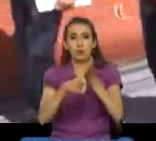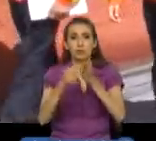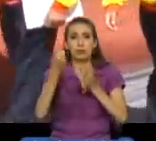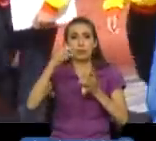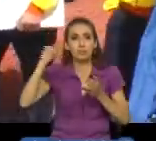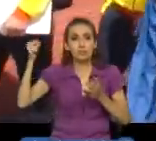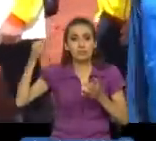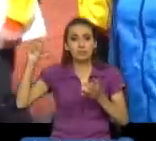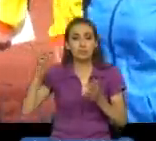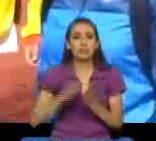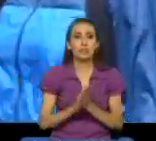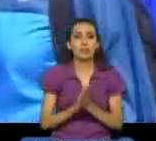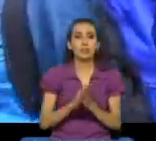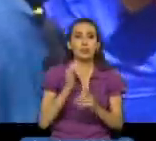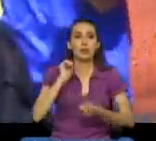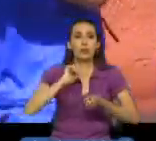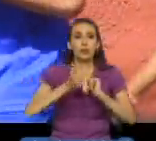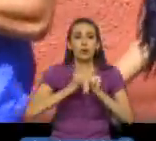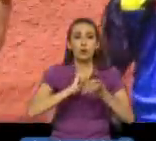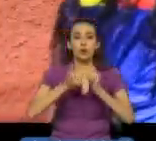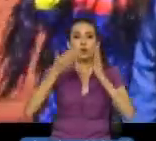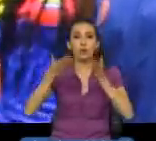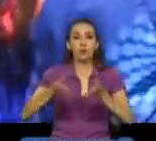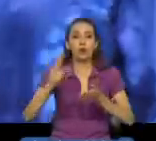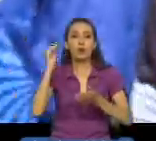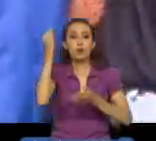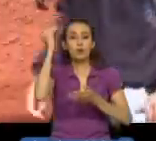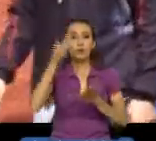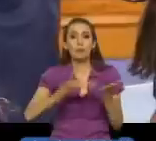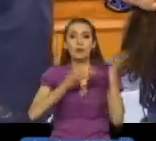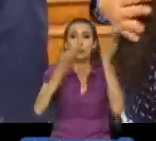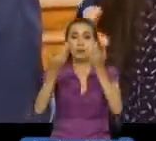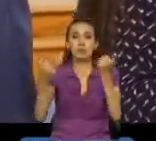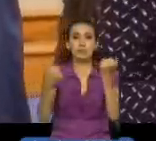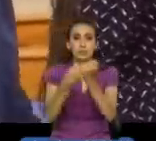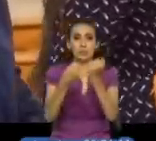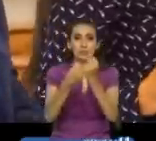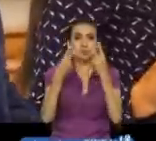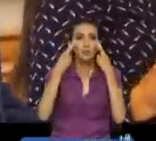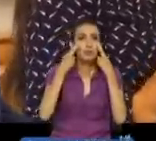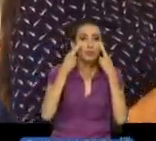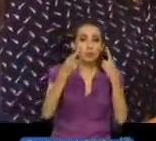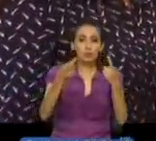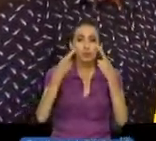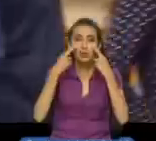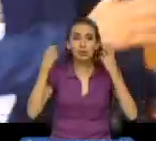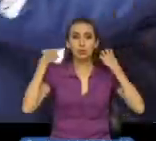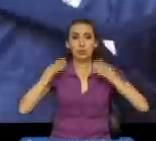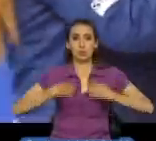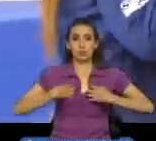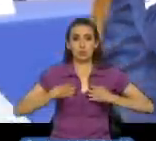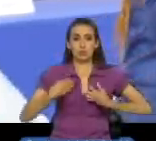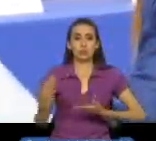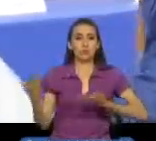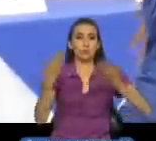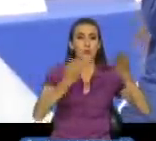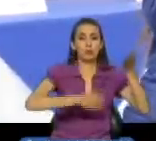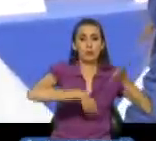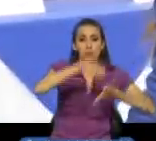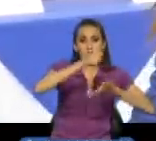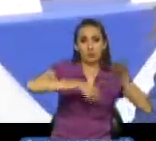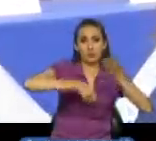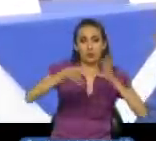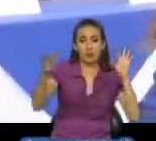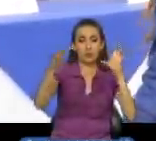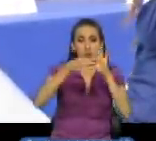capital los jóvenes deportistas agradecieron el apoyo entregado por la cartera de estado que reconoció su esfuerzo dotándoles de implementos y la firma de un convenio que los